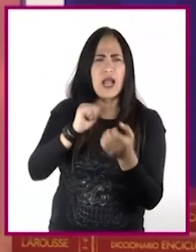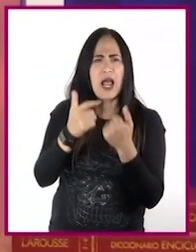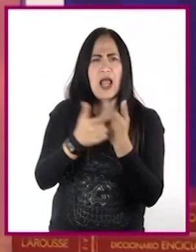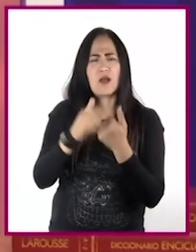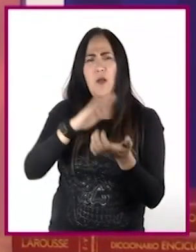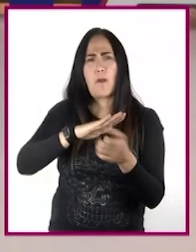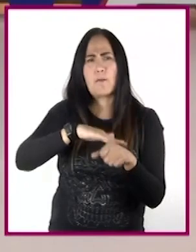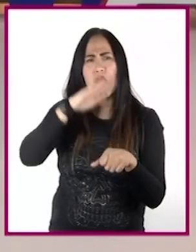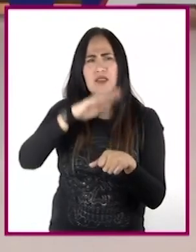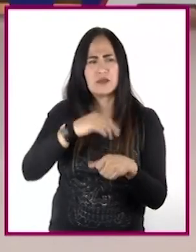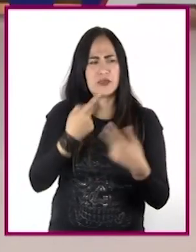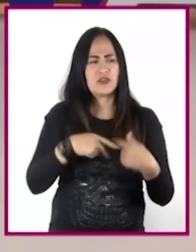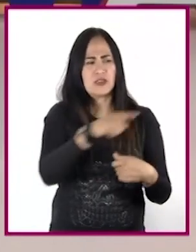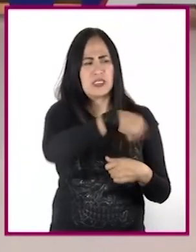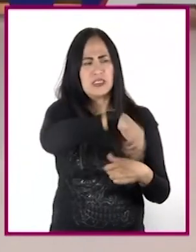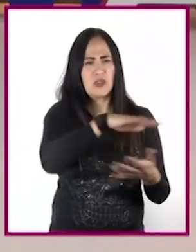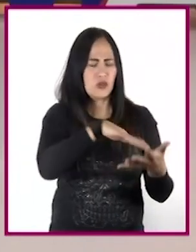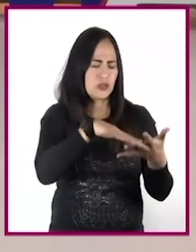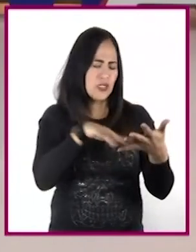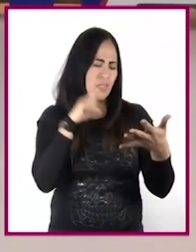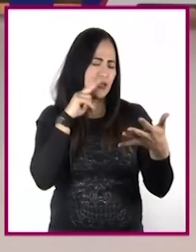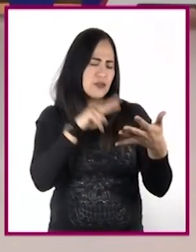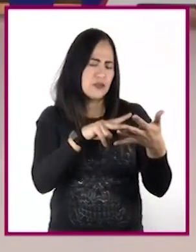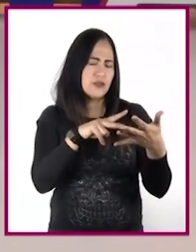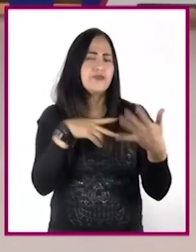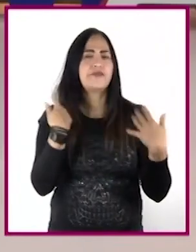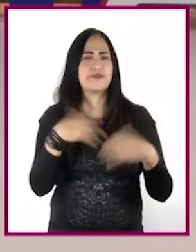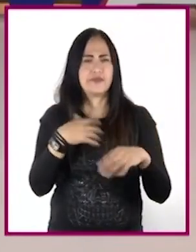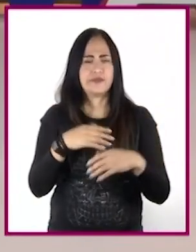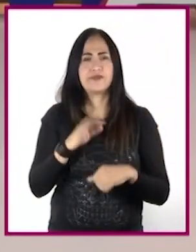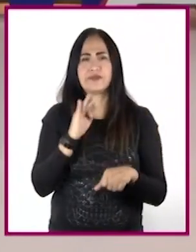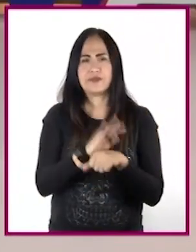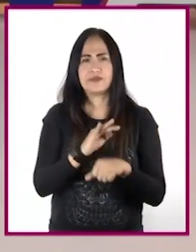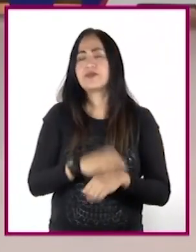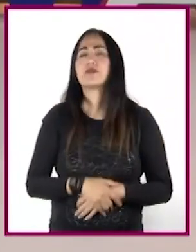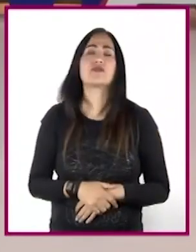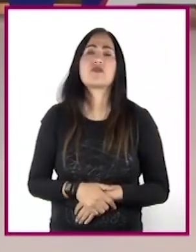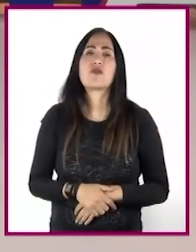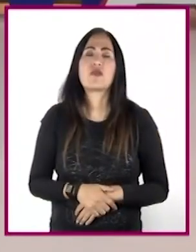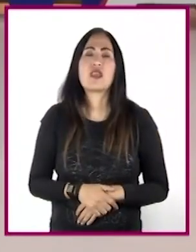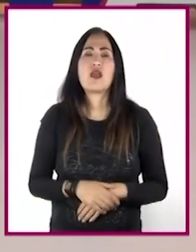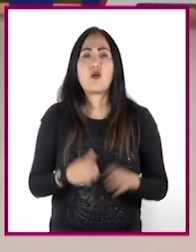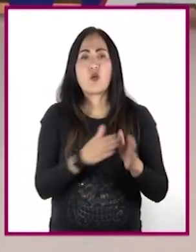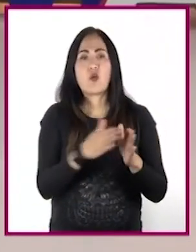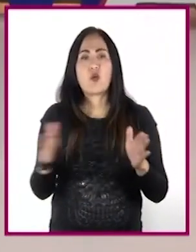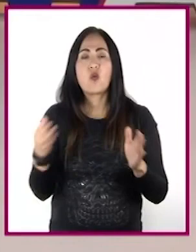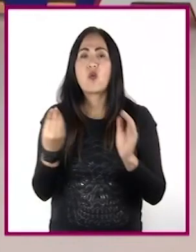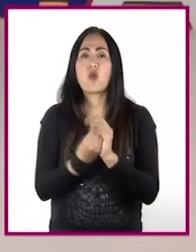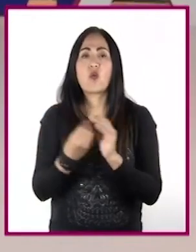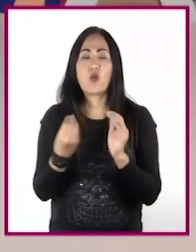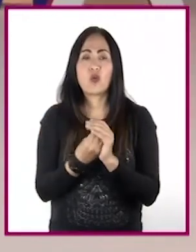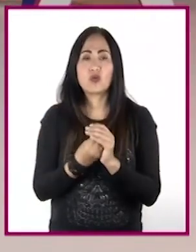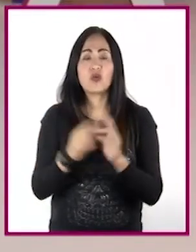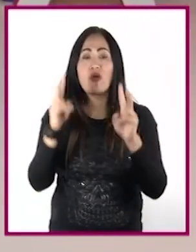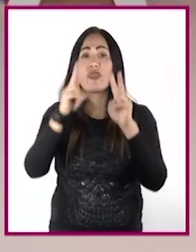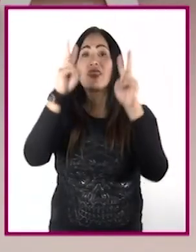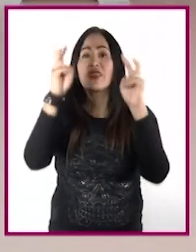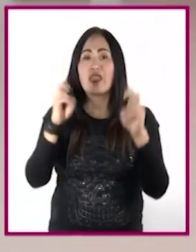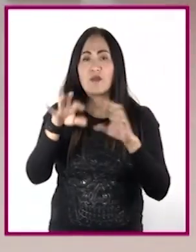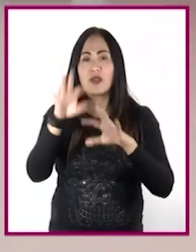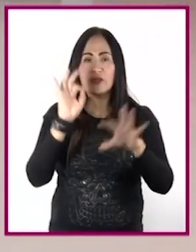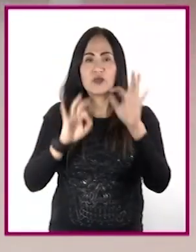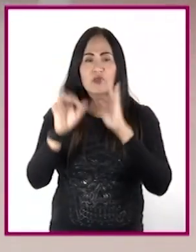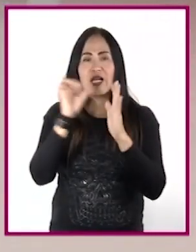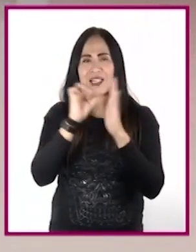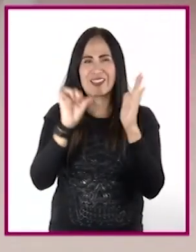nuestros lectores. Muy bien, como pudimos darnos cuenta a lo largo de la sesión, seleccionar temas para artículos